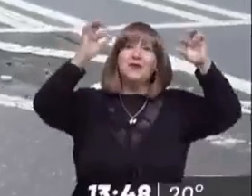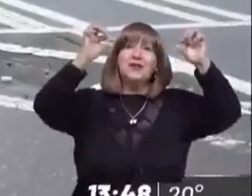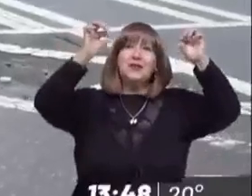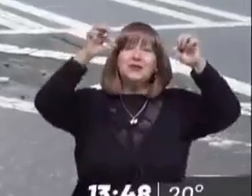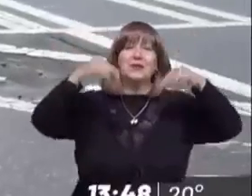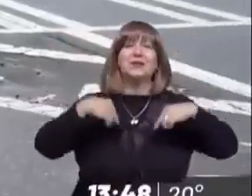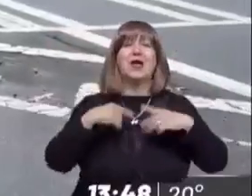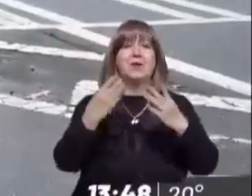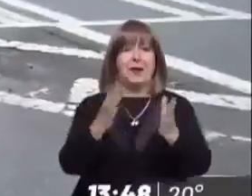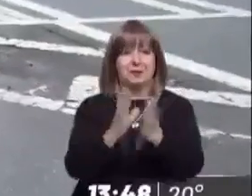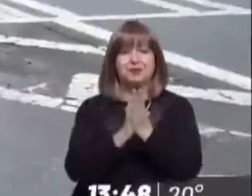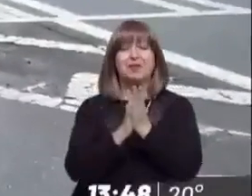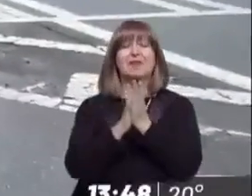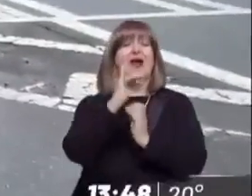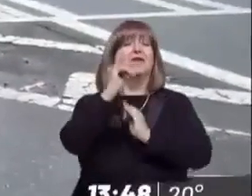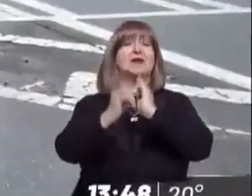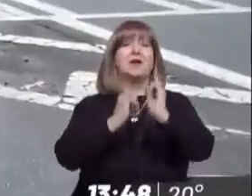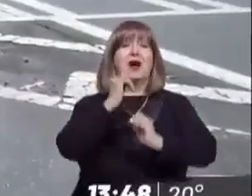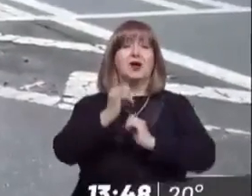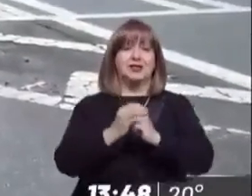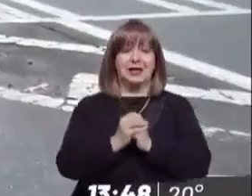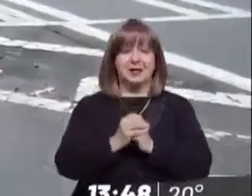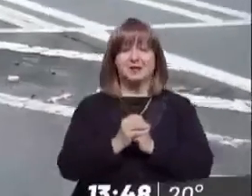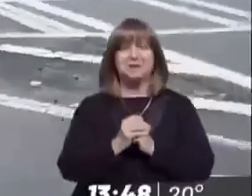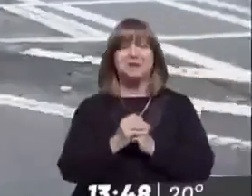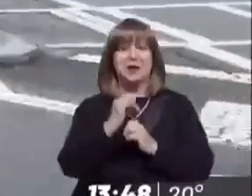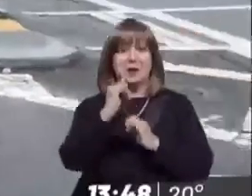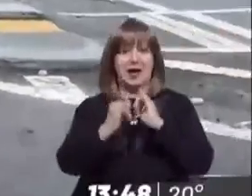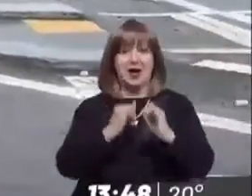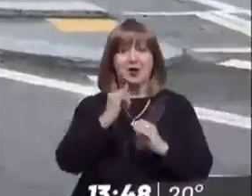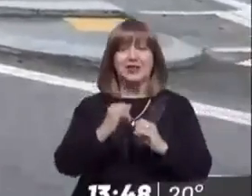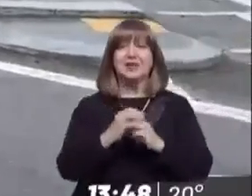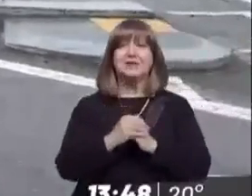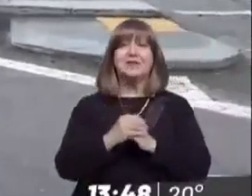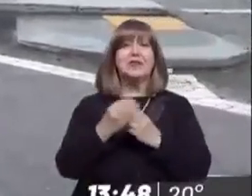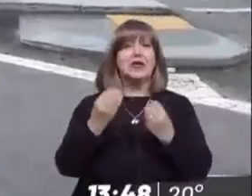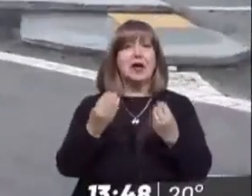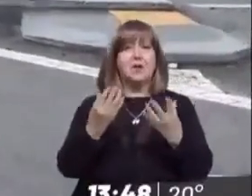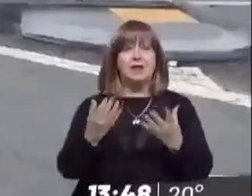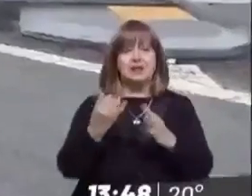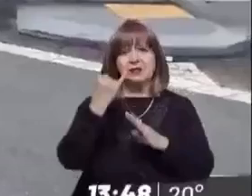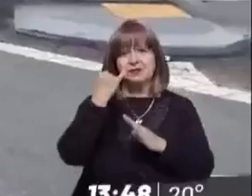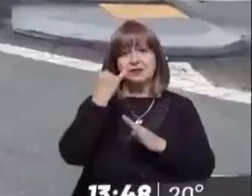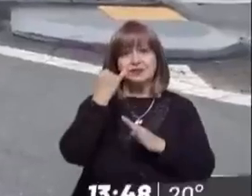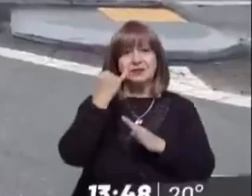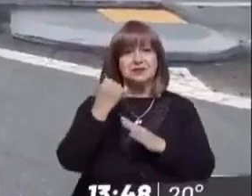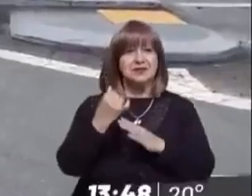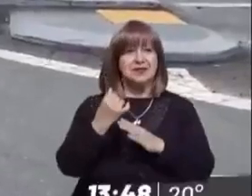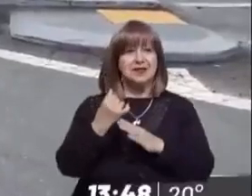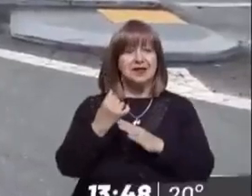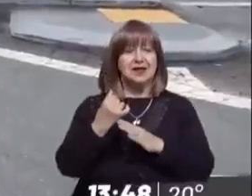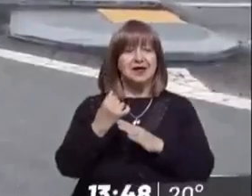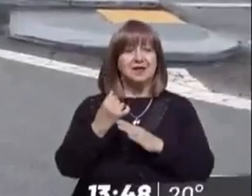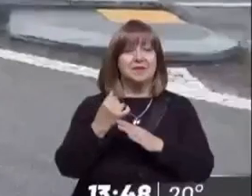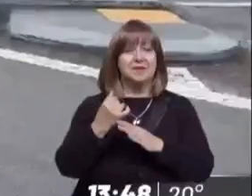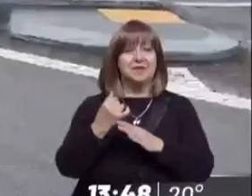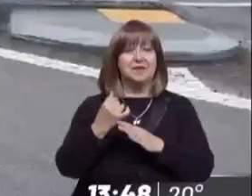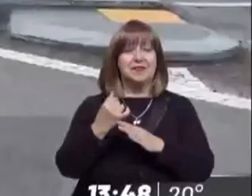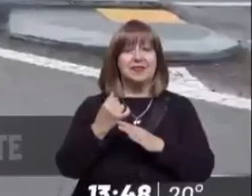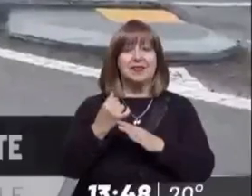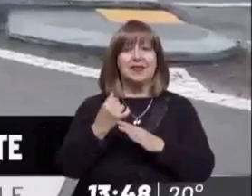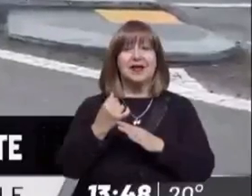Bueno les cuento Por qué vamos a lo nuestro exactamente Eh así es que no se me vuela la cámara primero